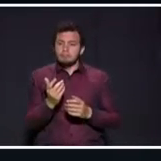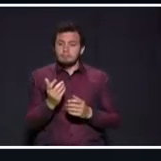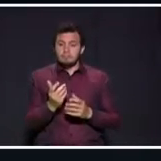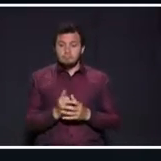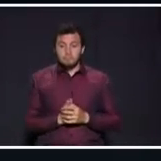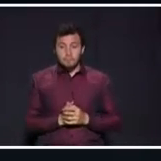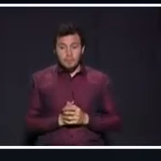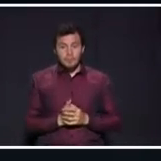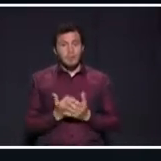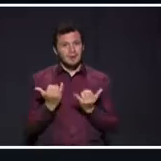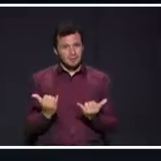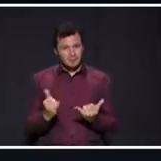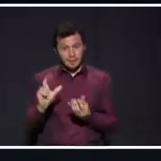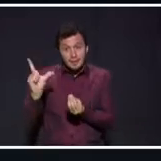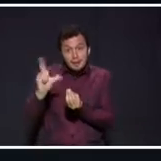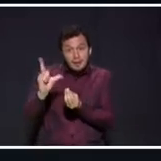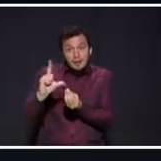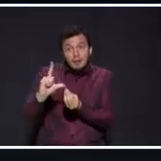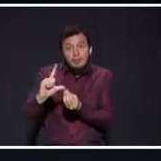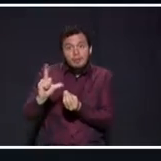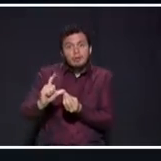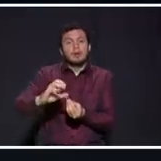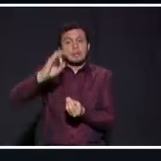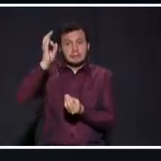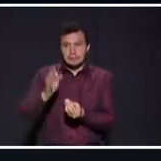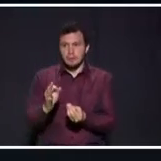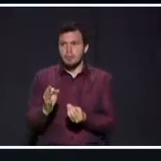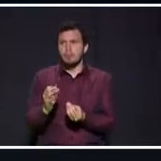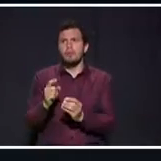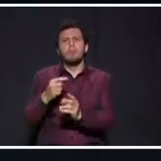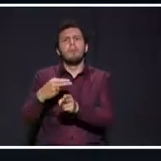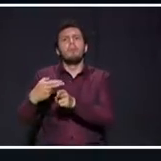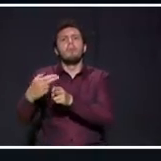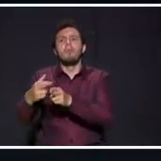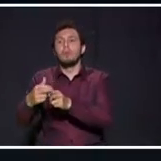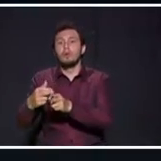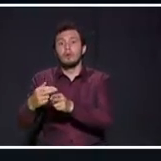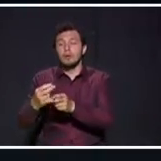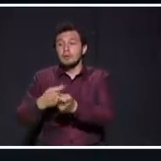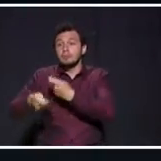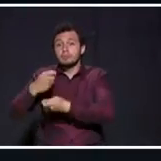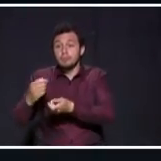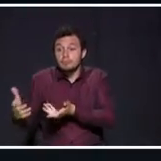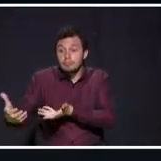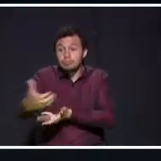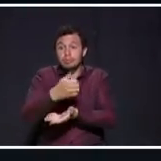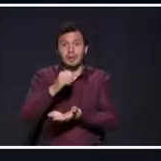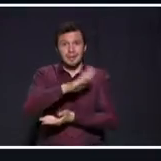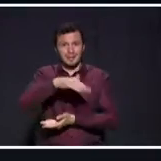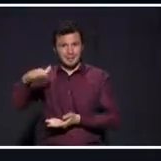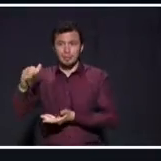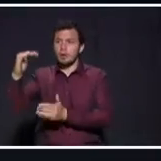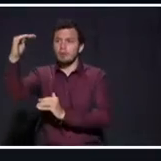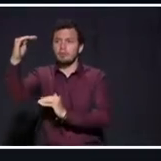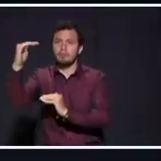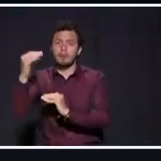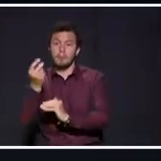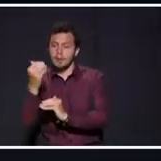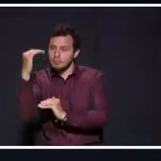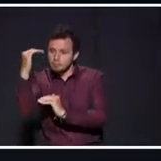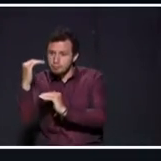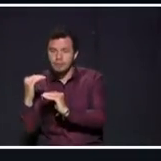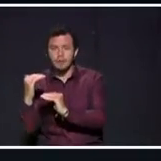a reducir los ingresos al departamento y tenemos que llevarlo en un momento determinante e importante para venderlo y tomar